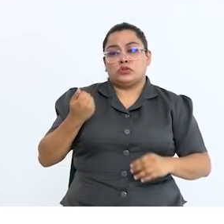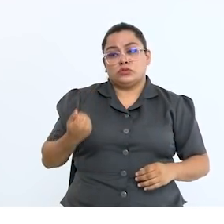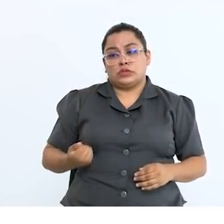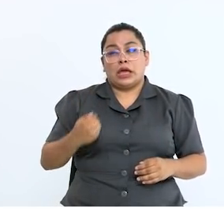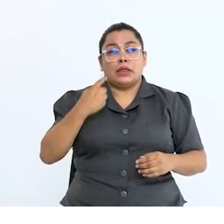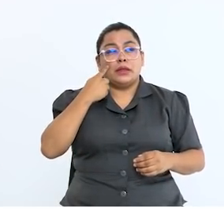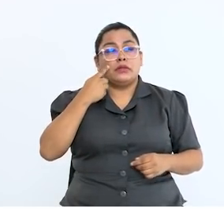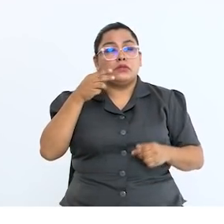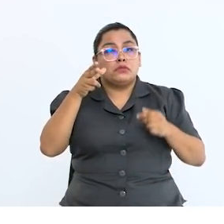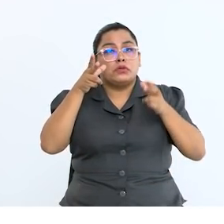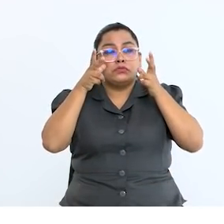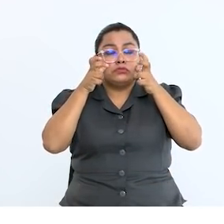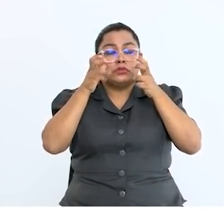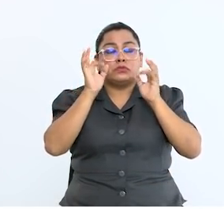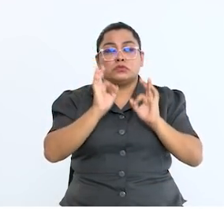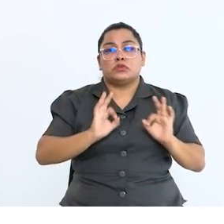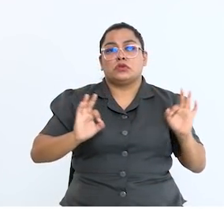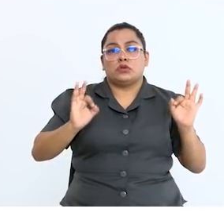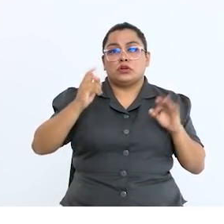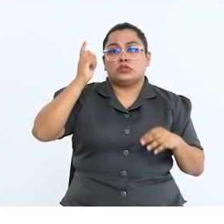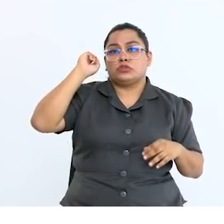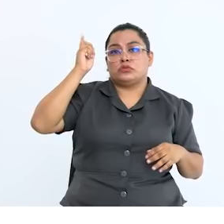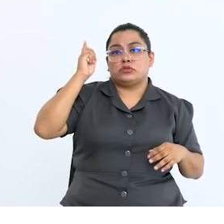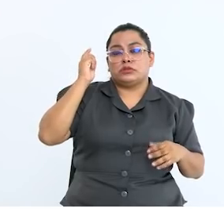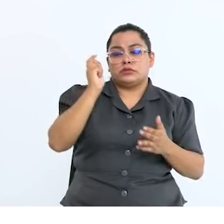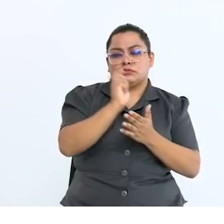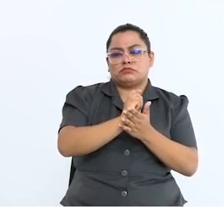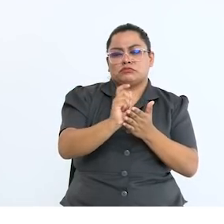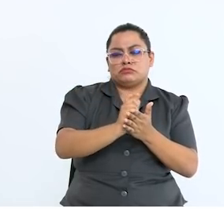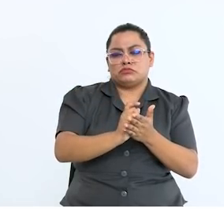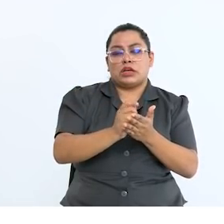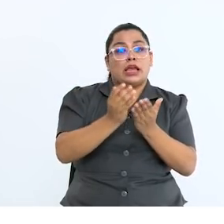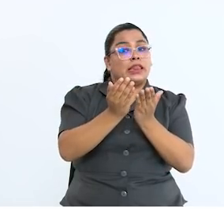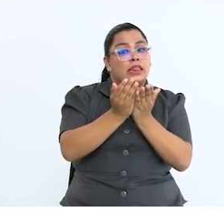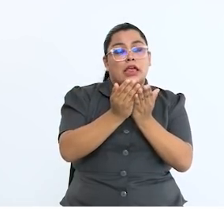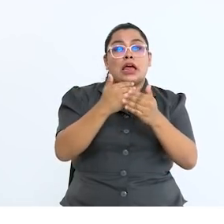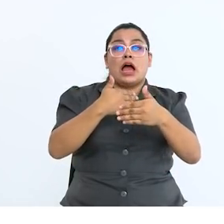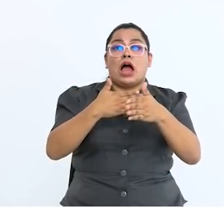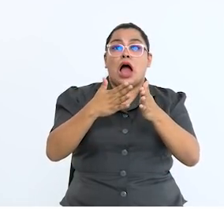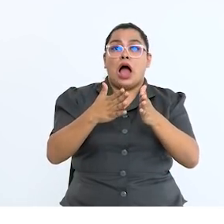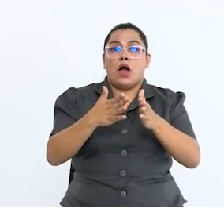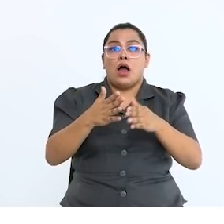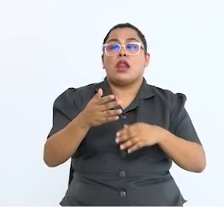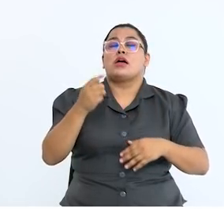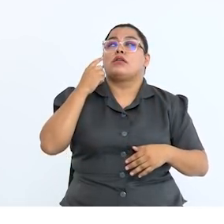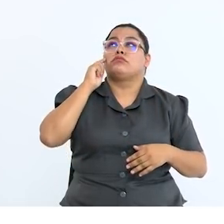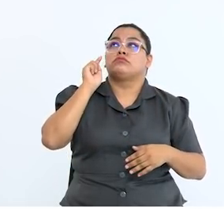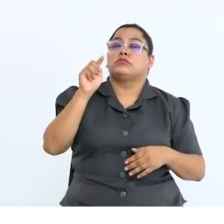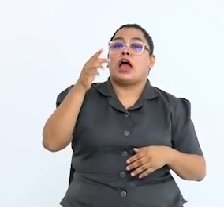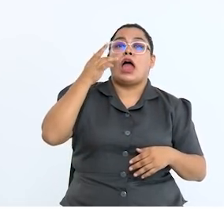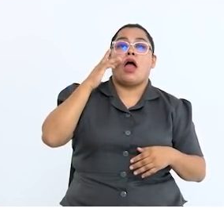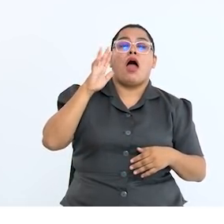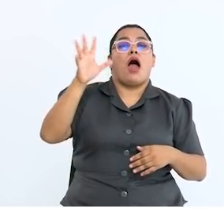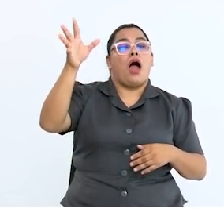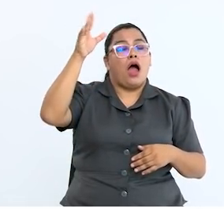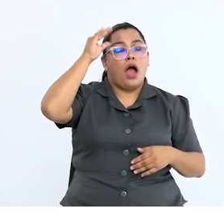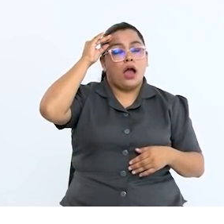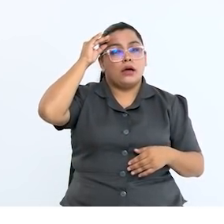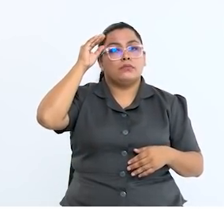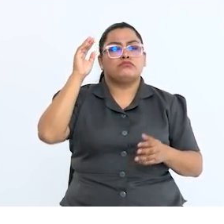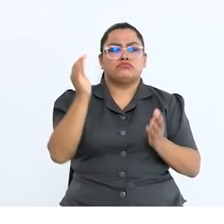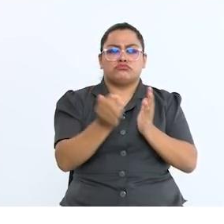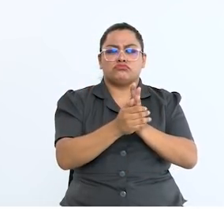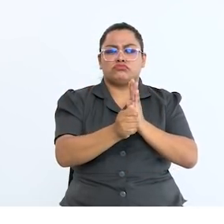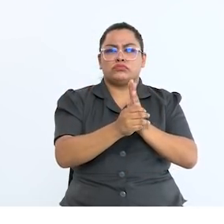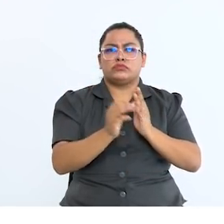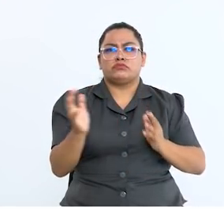seguir. En primer grado, debe tener docentes que leen y escriben en el aula. Y para poder constatar que el estudiantado ha